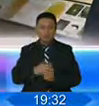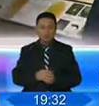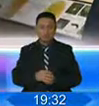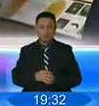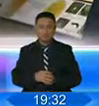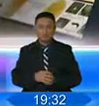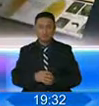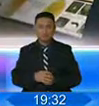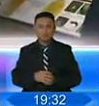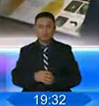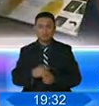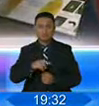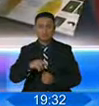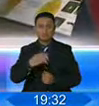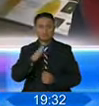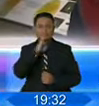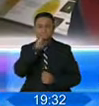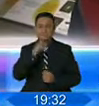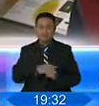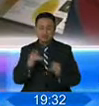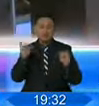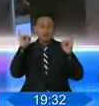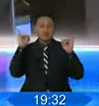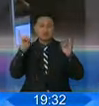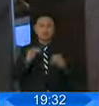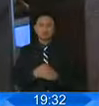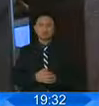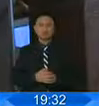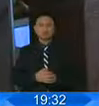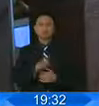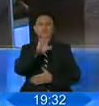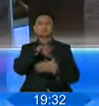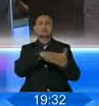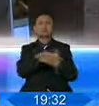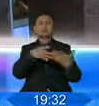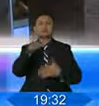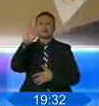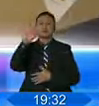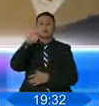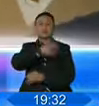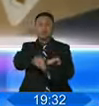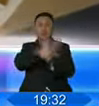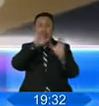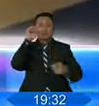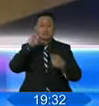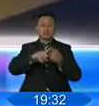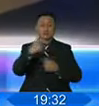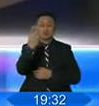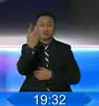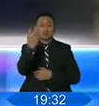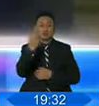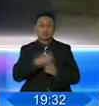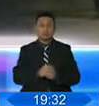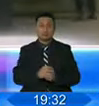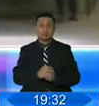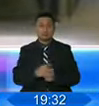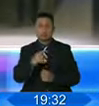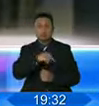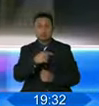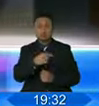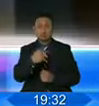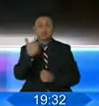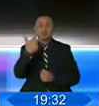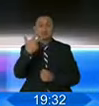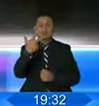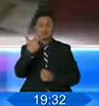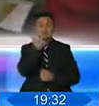lo que siempre nunca deja de faltar es la diversión. El horario es de 9 de la mañana hasta las 12 del día y se dictan en tres